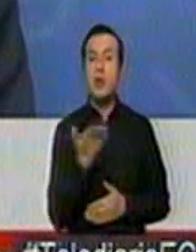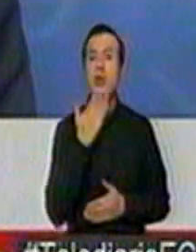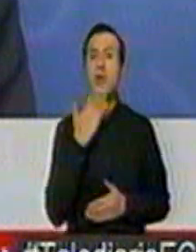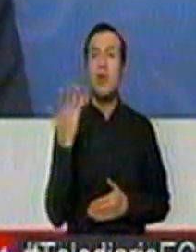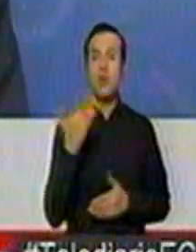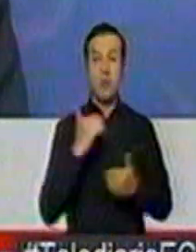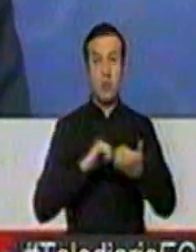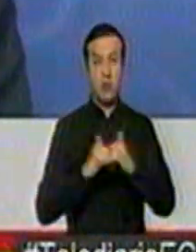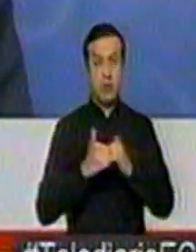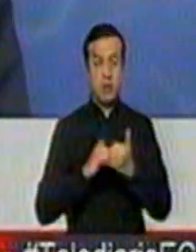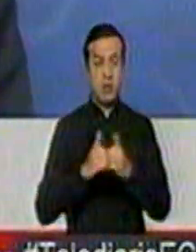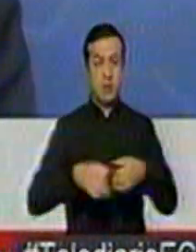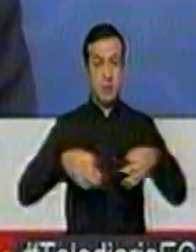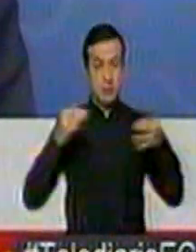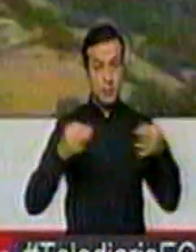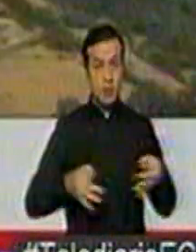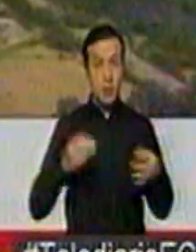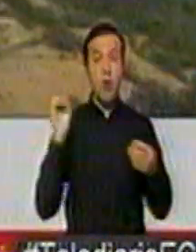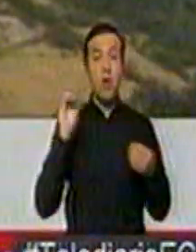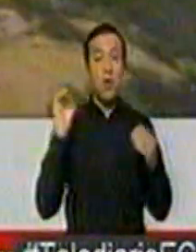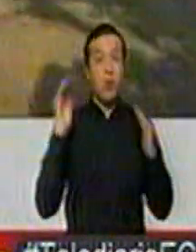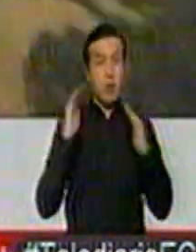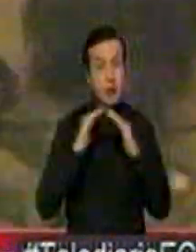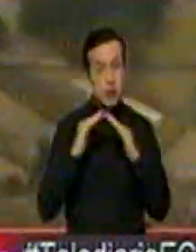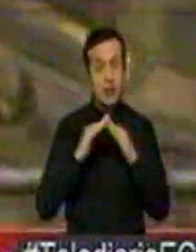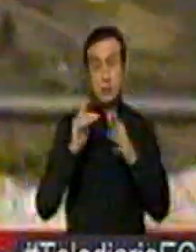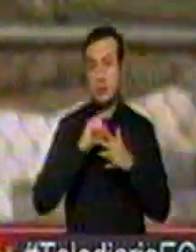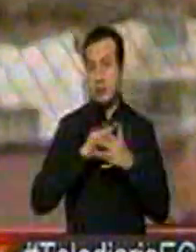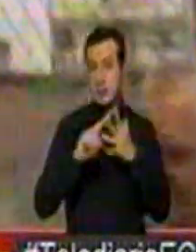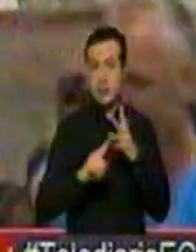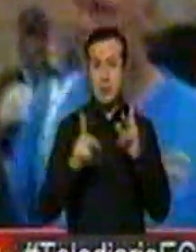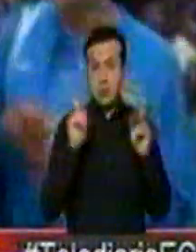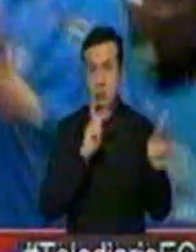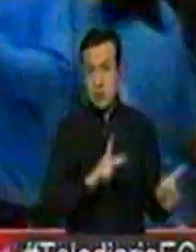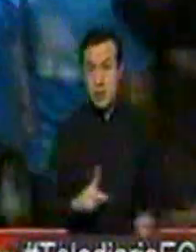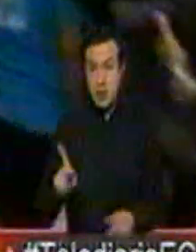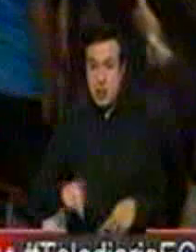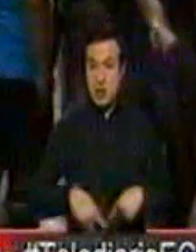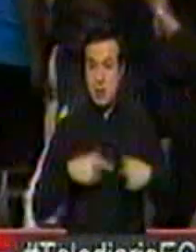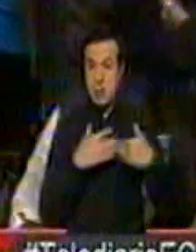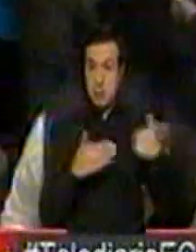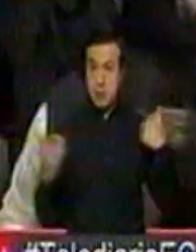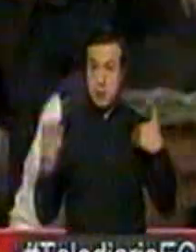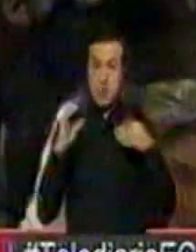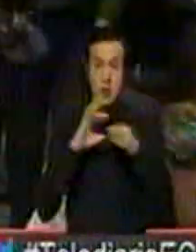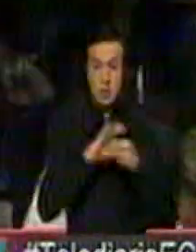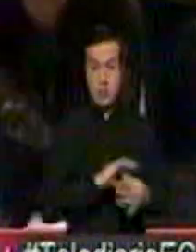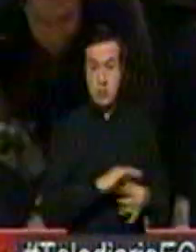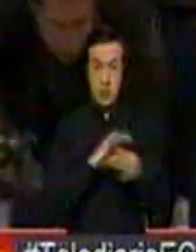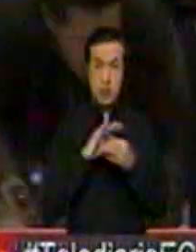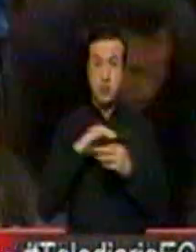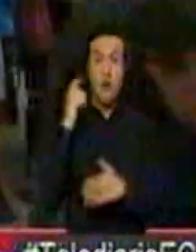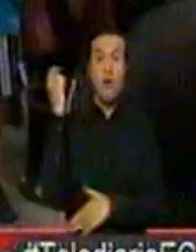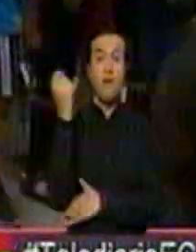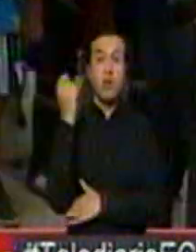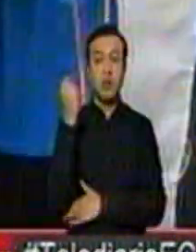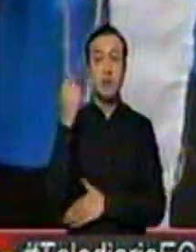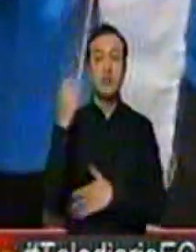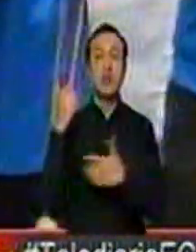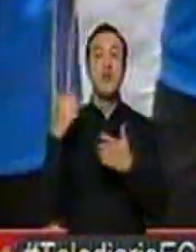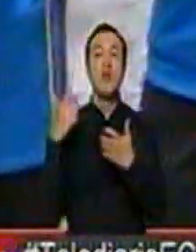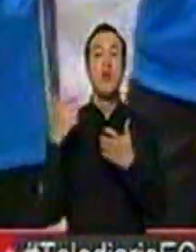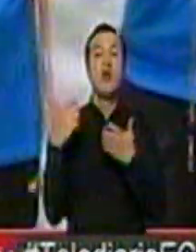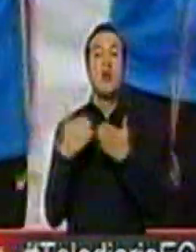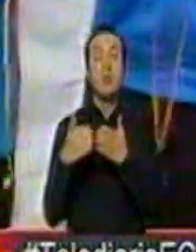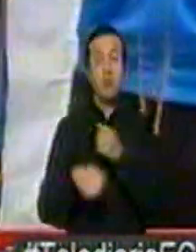del deporte o de las viviendas. A través del plan Toda una Vida, con cooperación de la Fundación Boca Juniors, también se fortalecerán